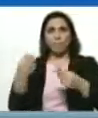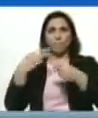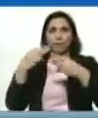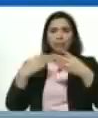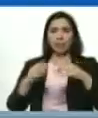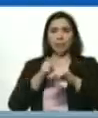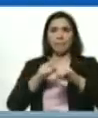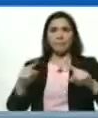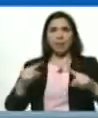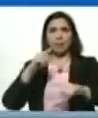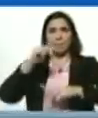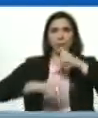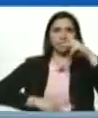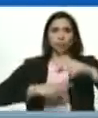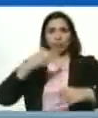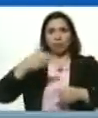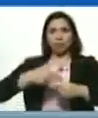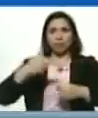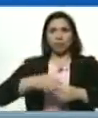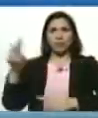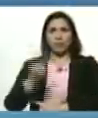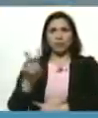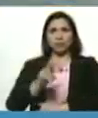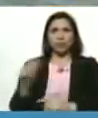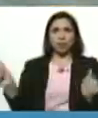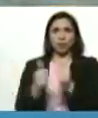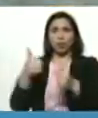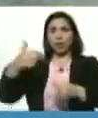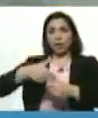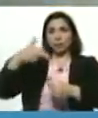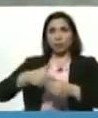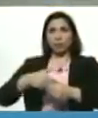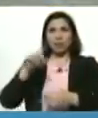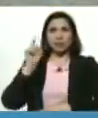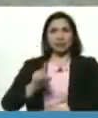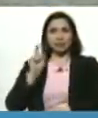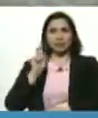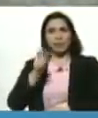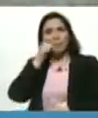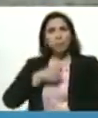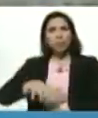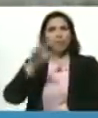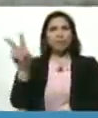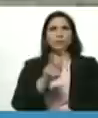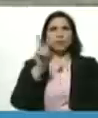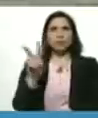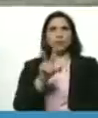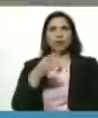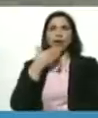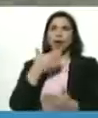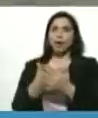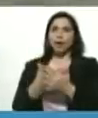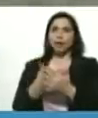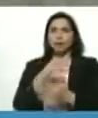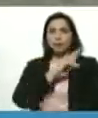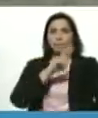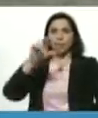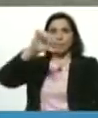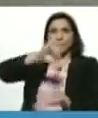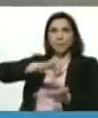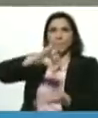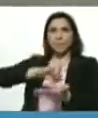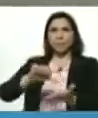para producir gasolina en venezuela y con la gasolina que necesita el pueblo de venezuela gracias a la república